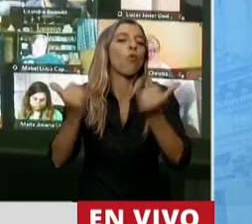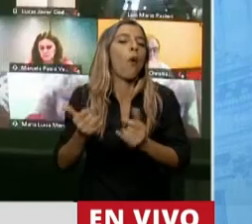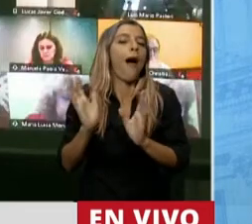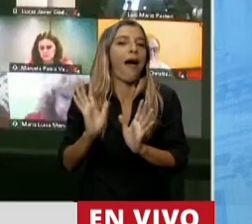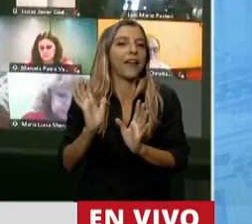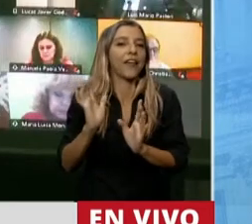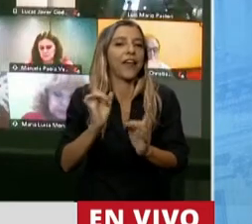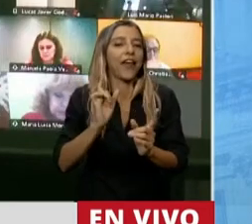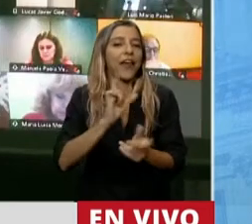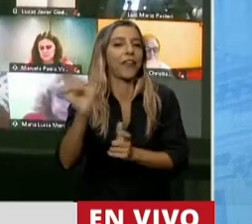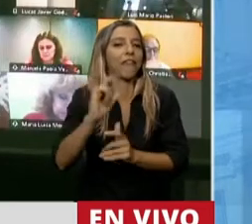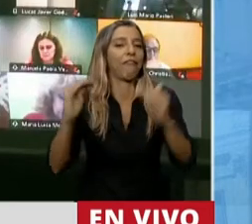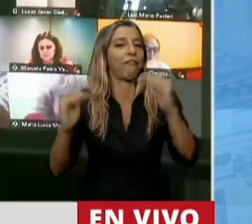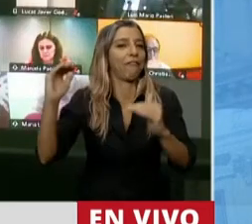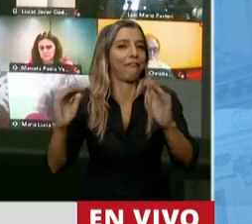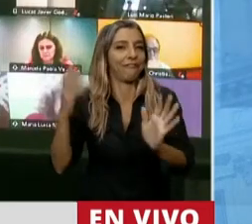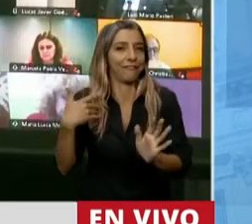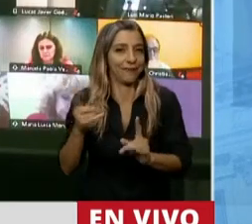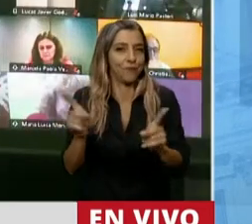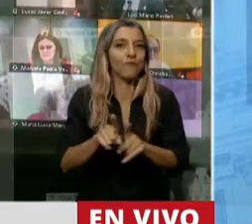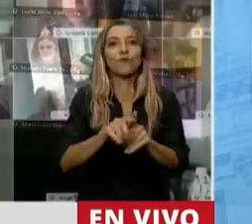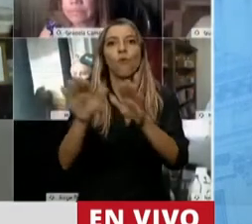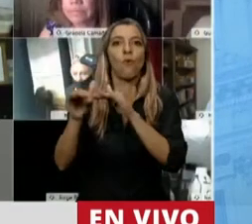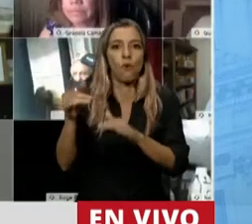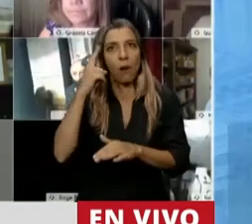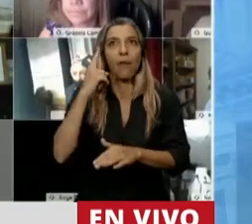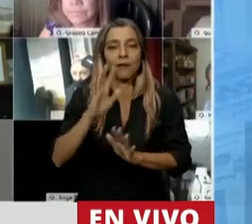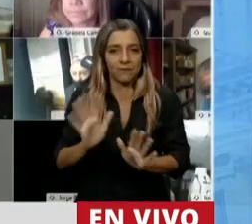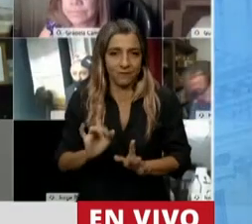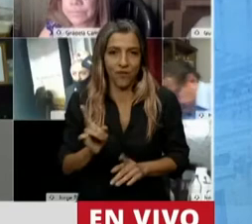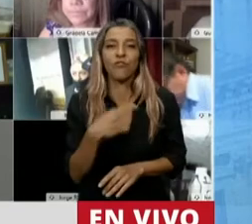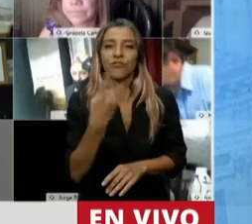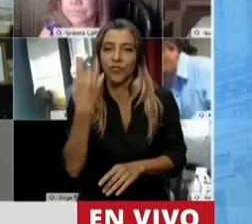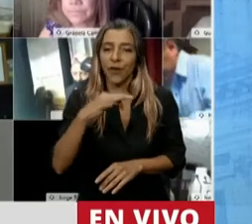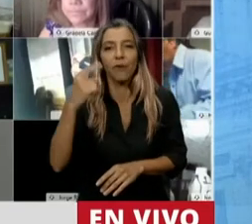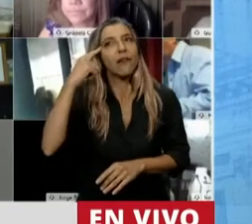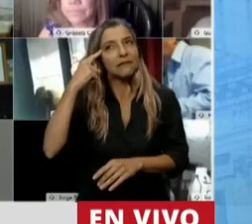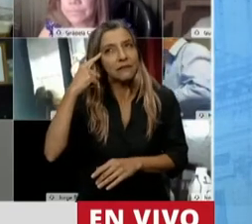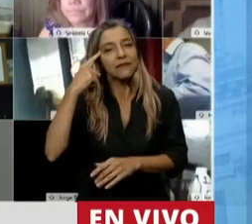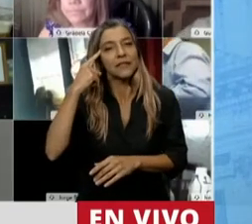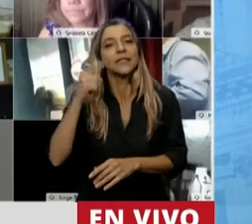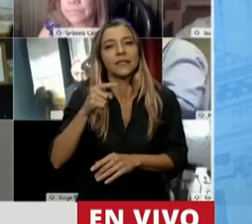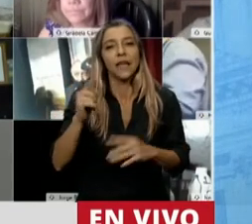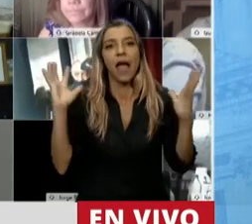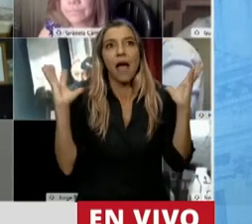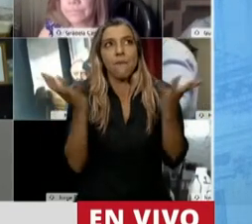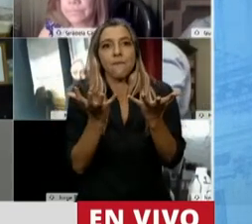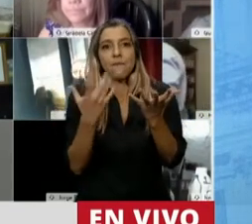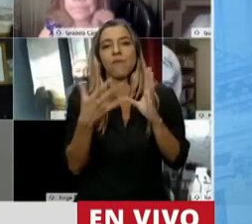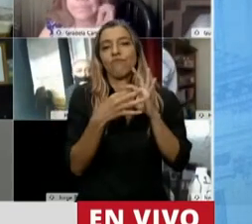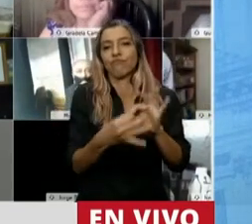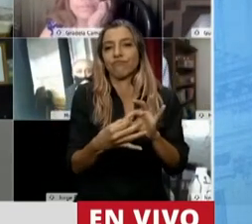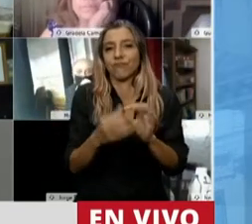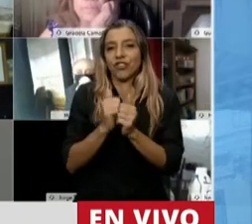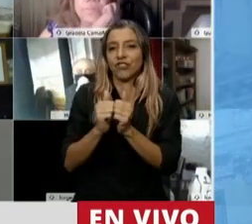analizarlos con una perspectiva histórica y política, o desde una perspectiva histórica y política.